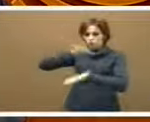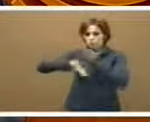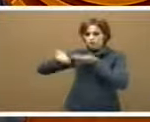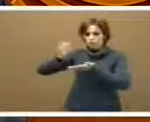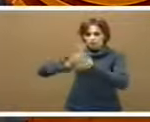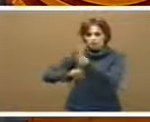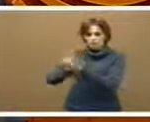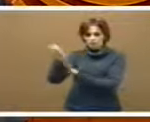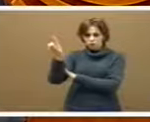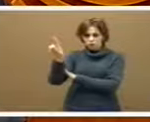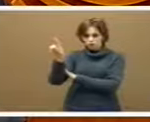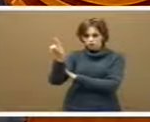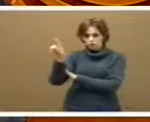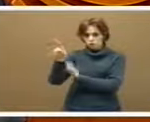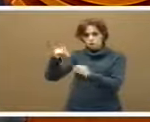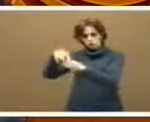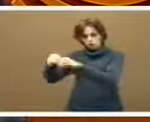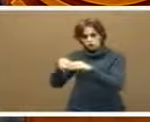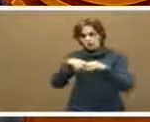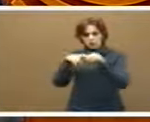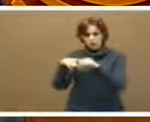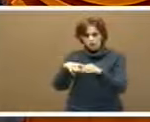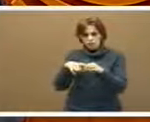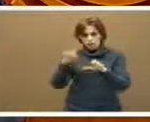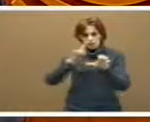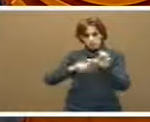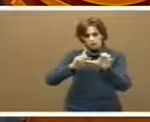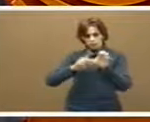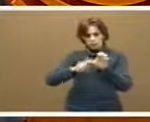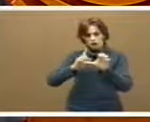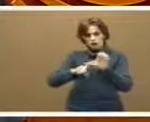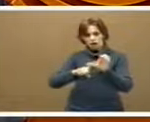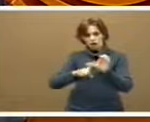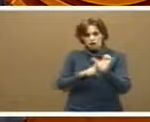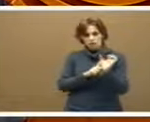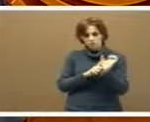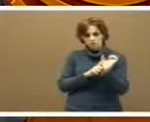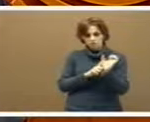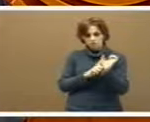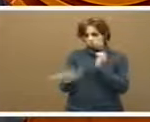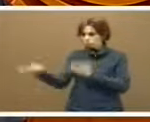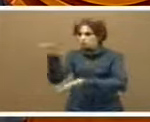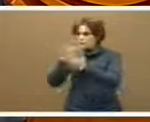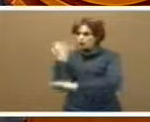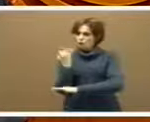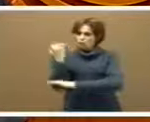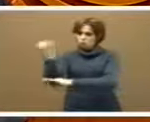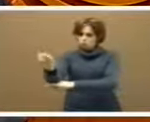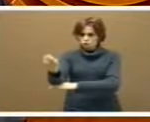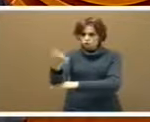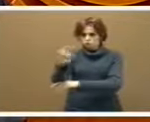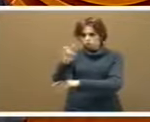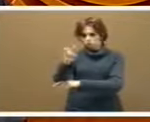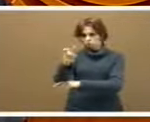fundamental, la solidaridad, y Extremadura ha tenido siempre una gran solidaridad con otros pueblos más necesitados,